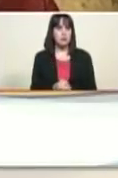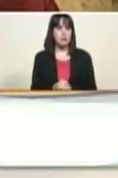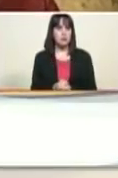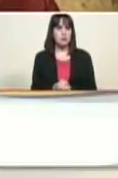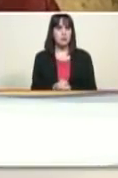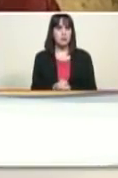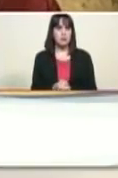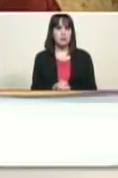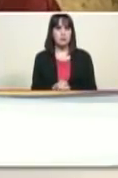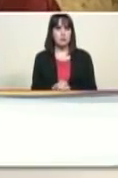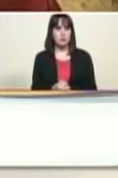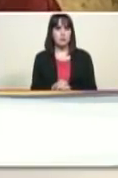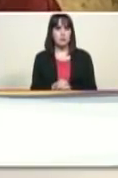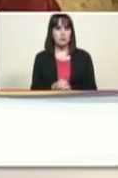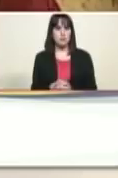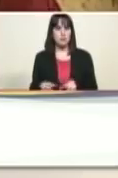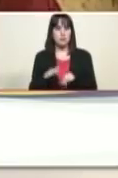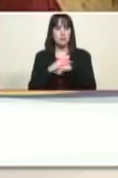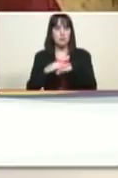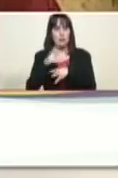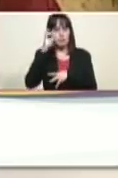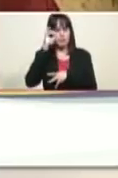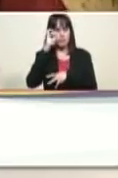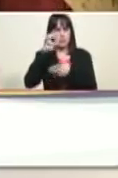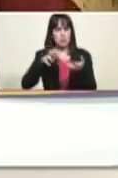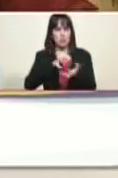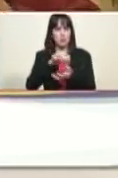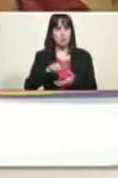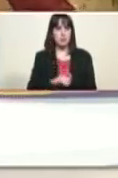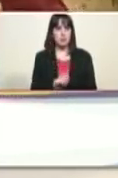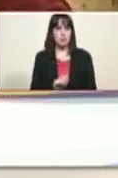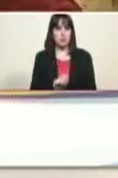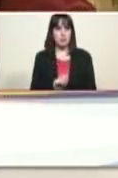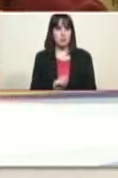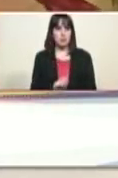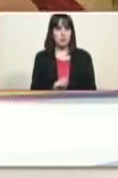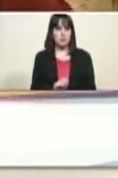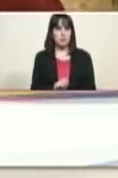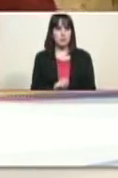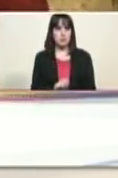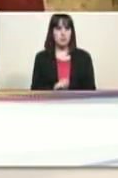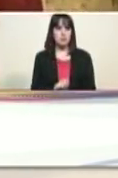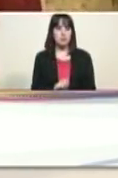perfecta de la revolución económica, y la vamos a llevar adelante con la buena voluntad.